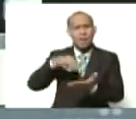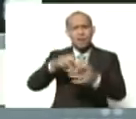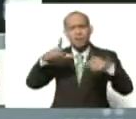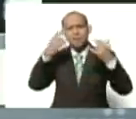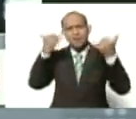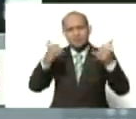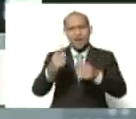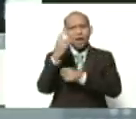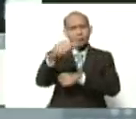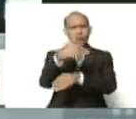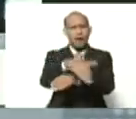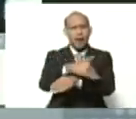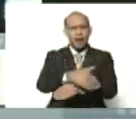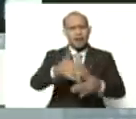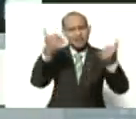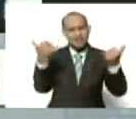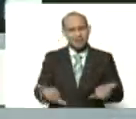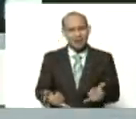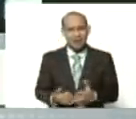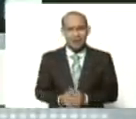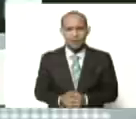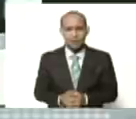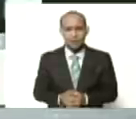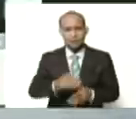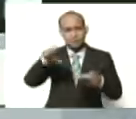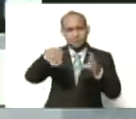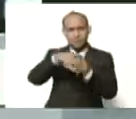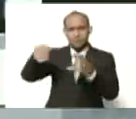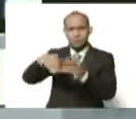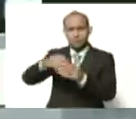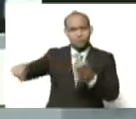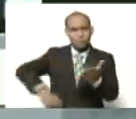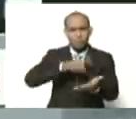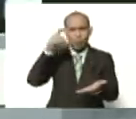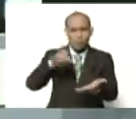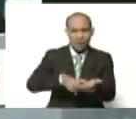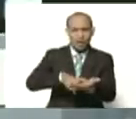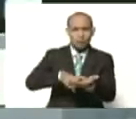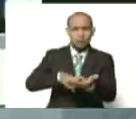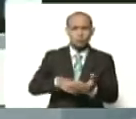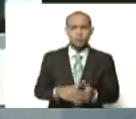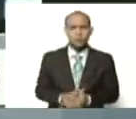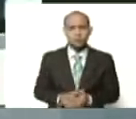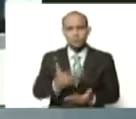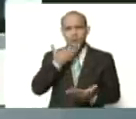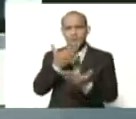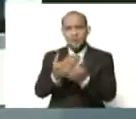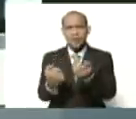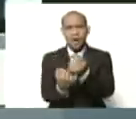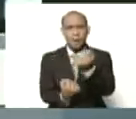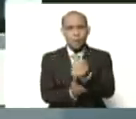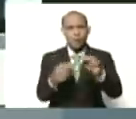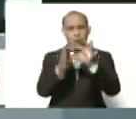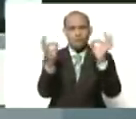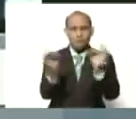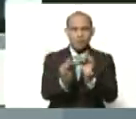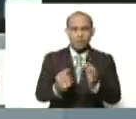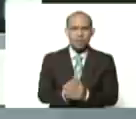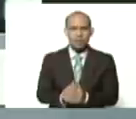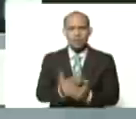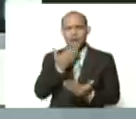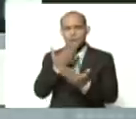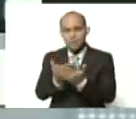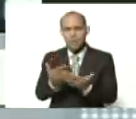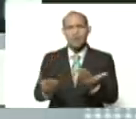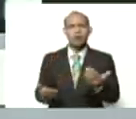las brigadas médicas. Y la cuarentena radical. Pido el apoyo de la familia. Pido el